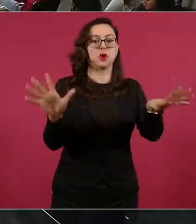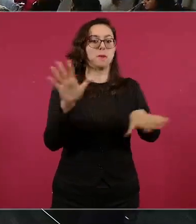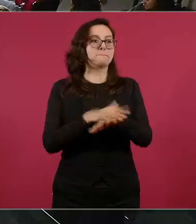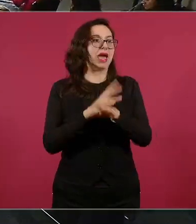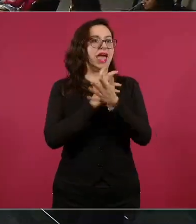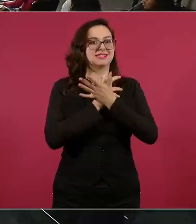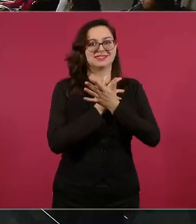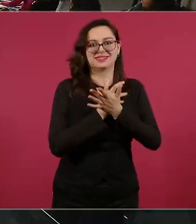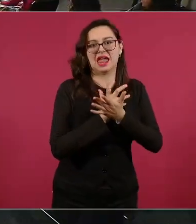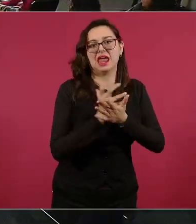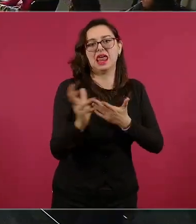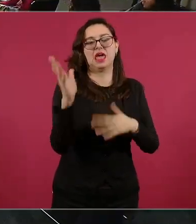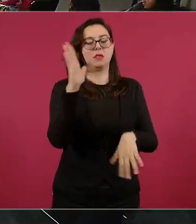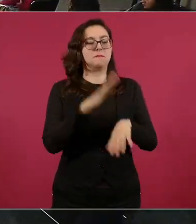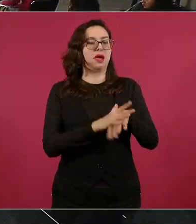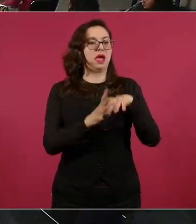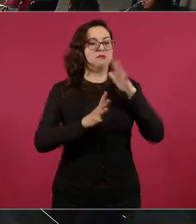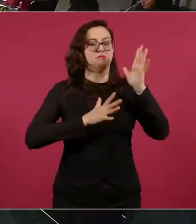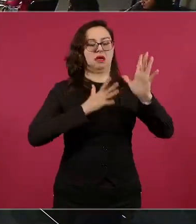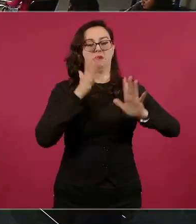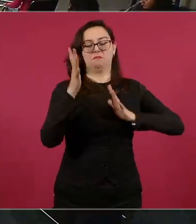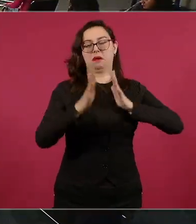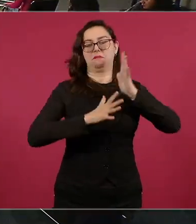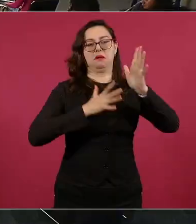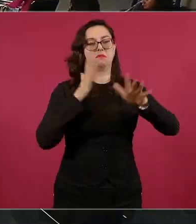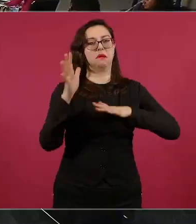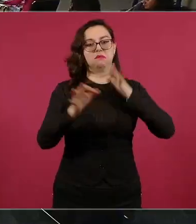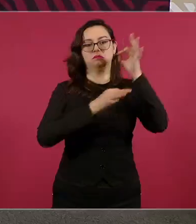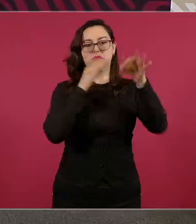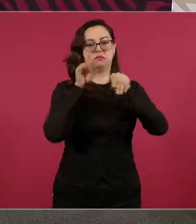cuando había un narcoestado